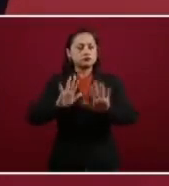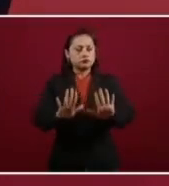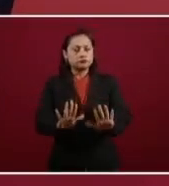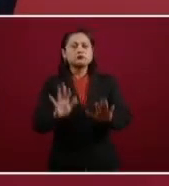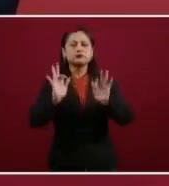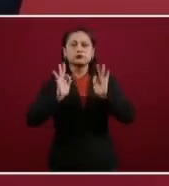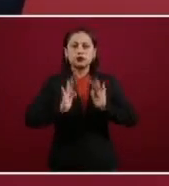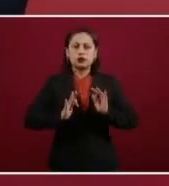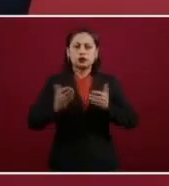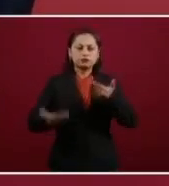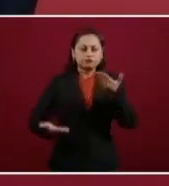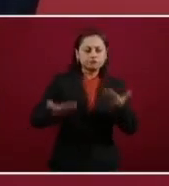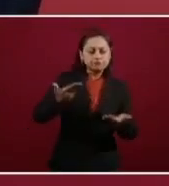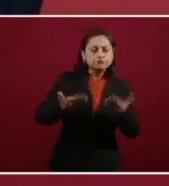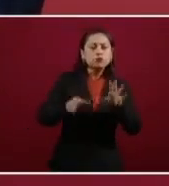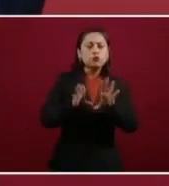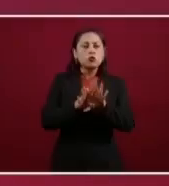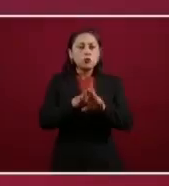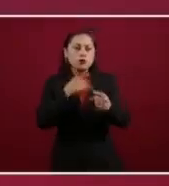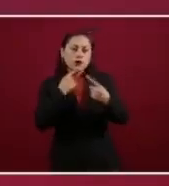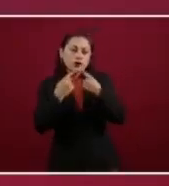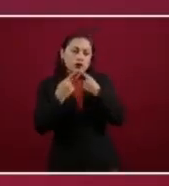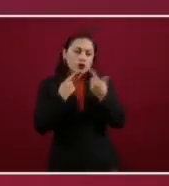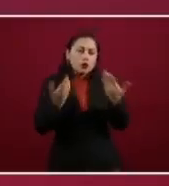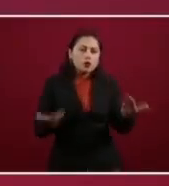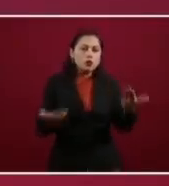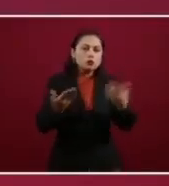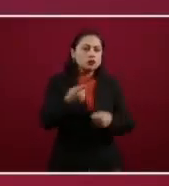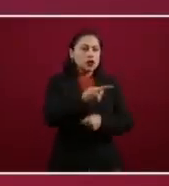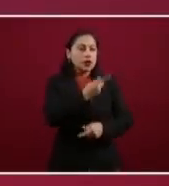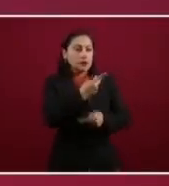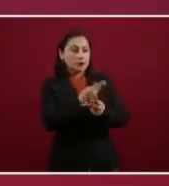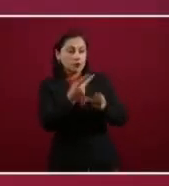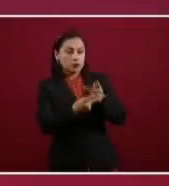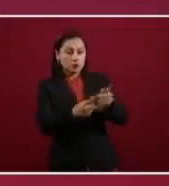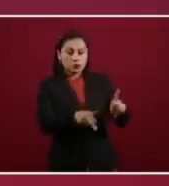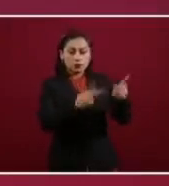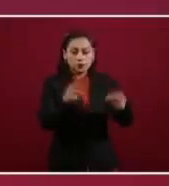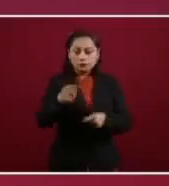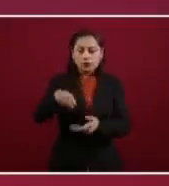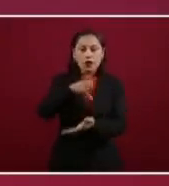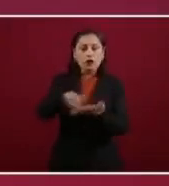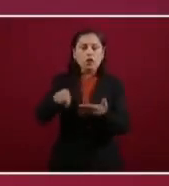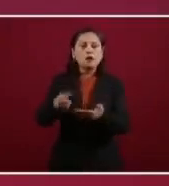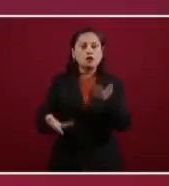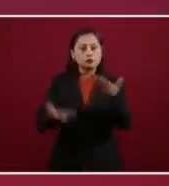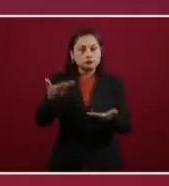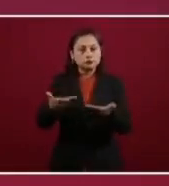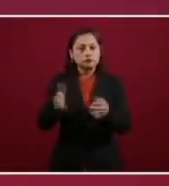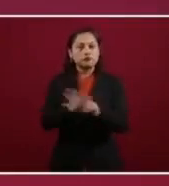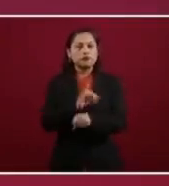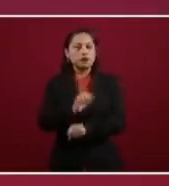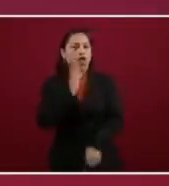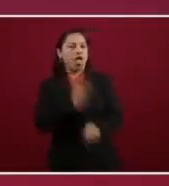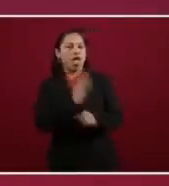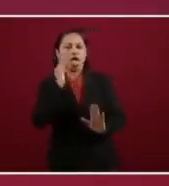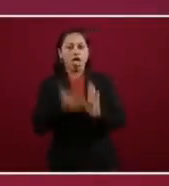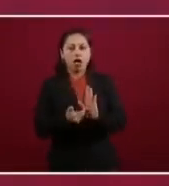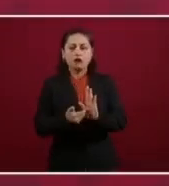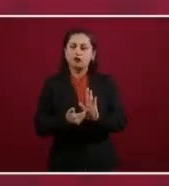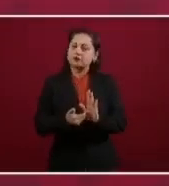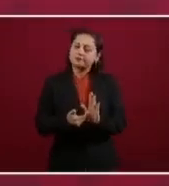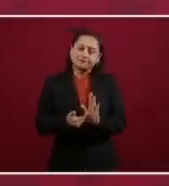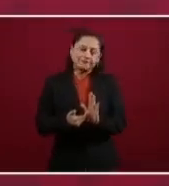y consumidor porque multando no ganamos nadie nada lo que queremos es que si alguien no está respetando